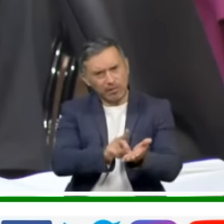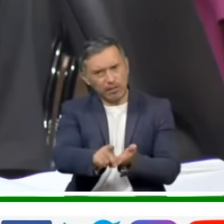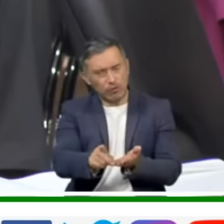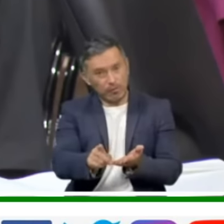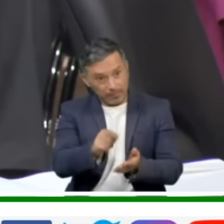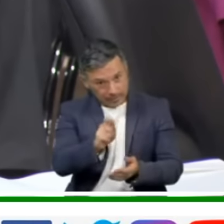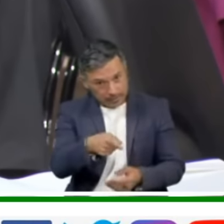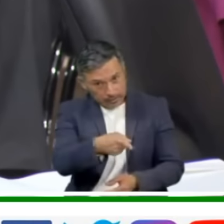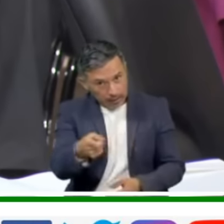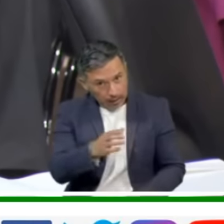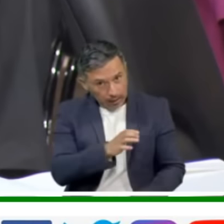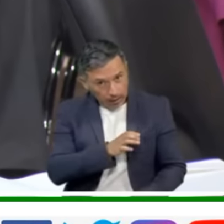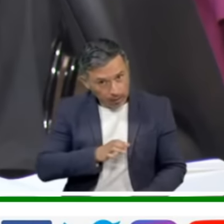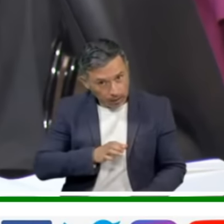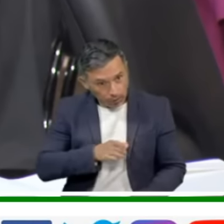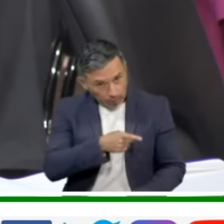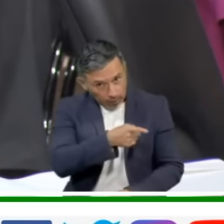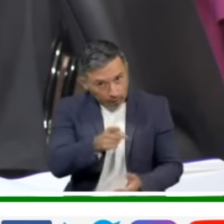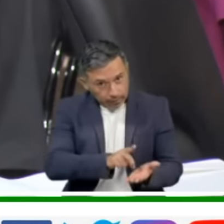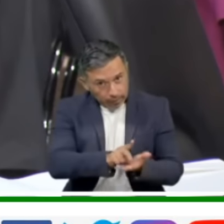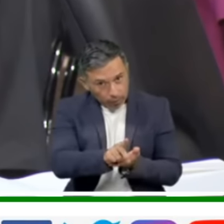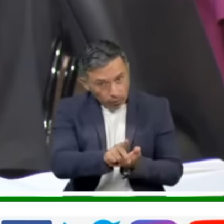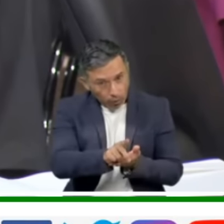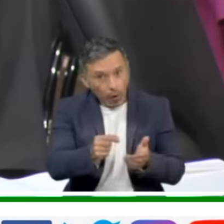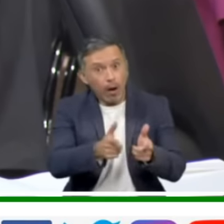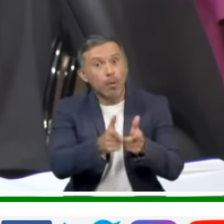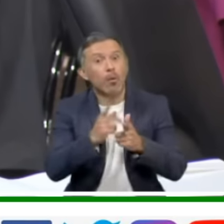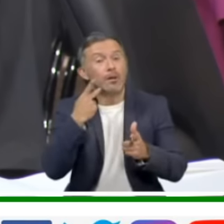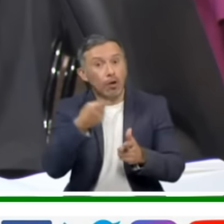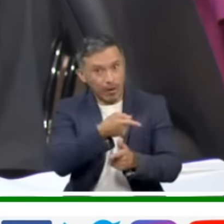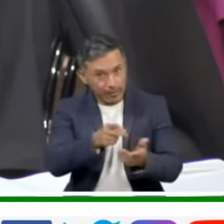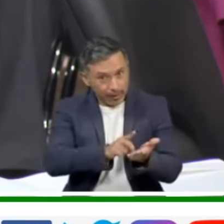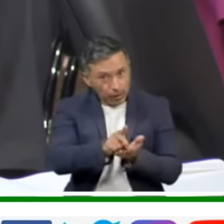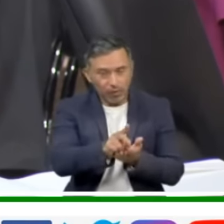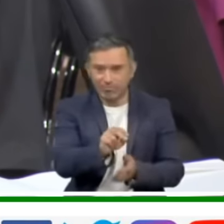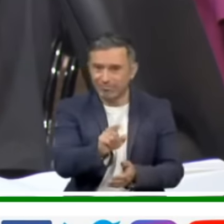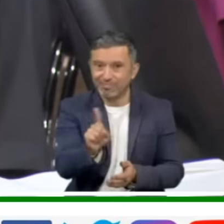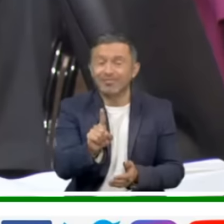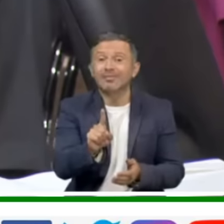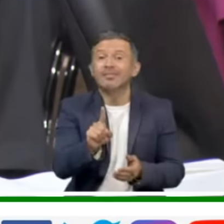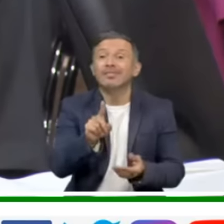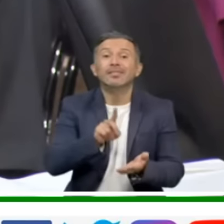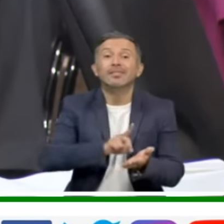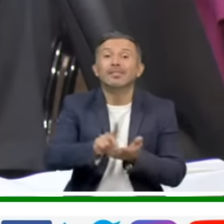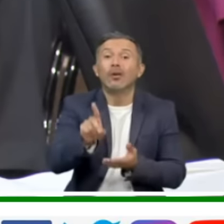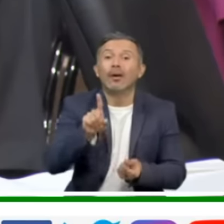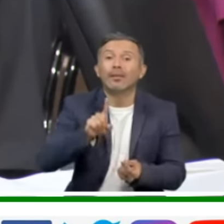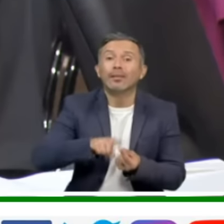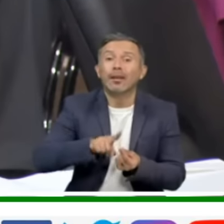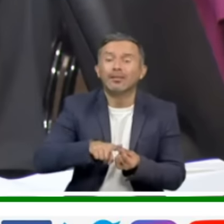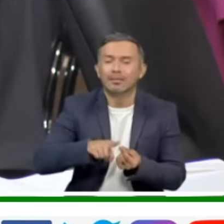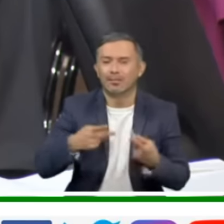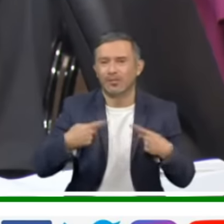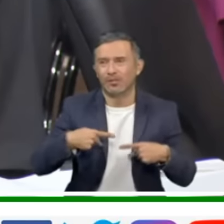de los candidatos ni de los partidos es un derecho de los ciudadanos por esa razón esta